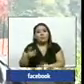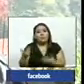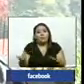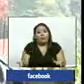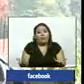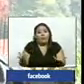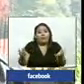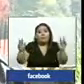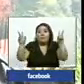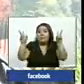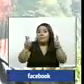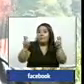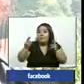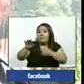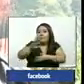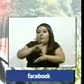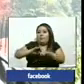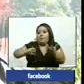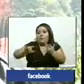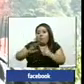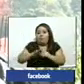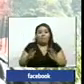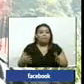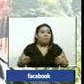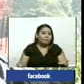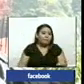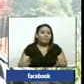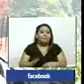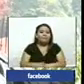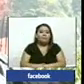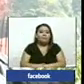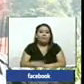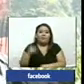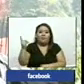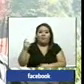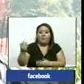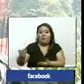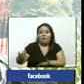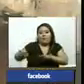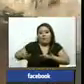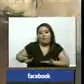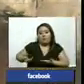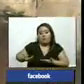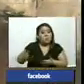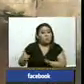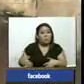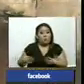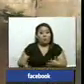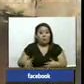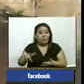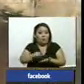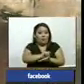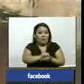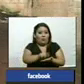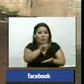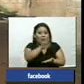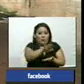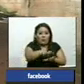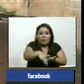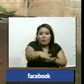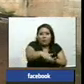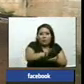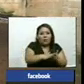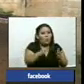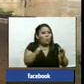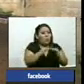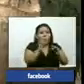la naturaleza, pero es una falta de apoyo que no se nos da. La escuela que funciona en el lugar también ha